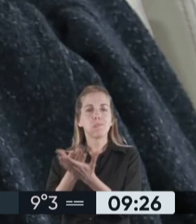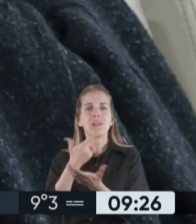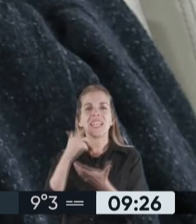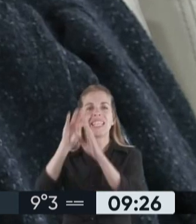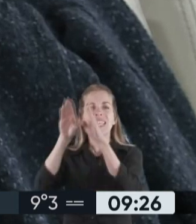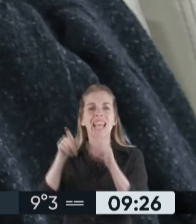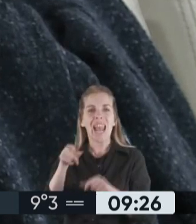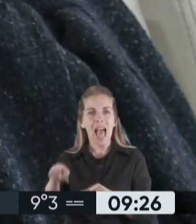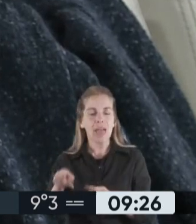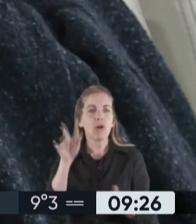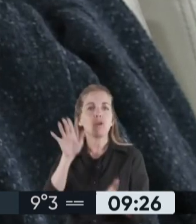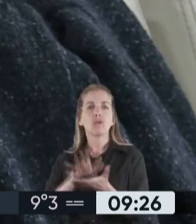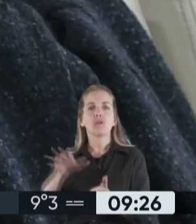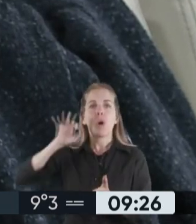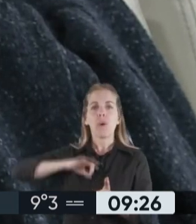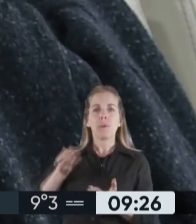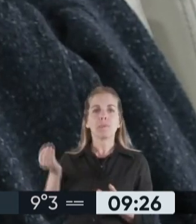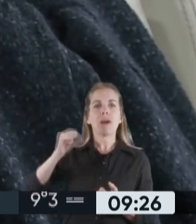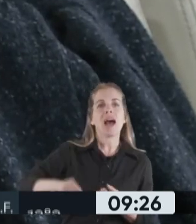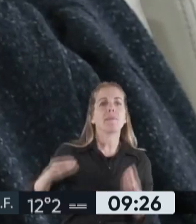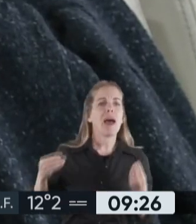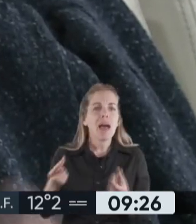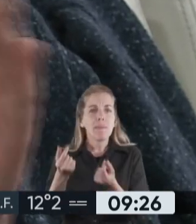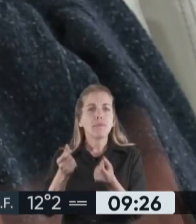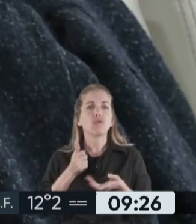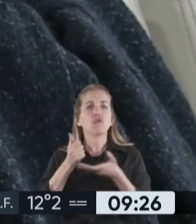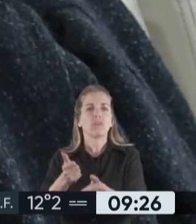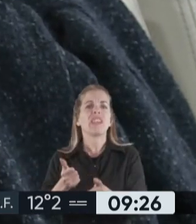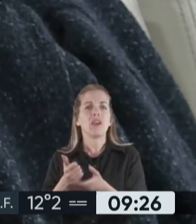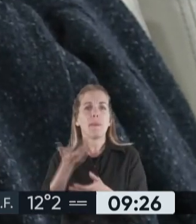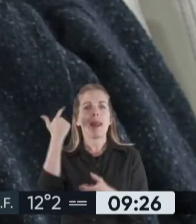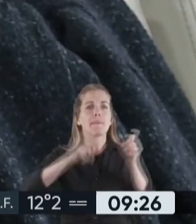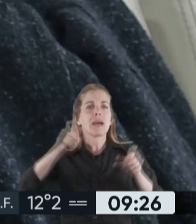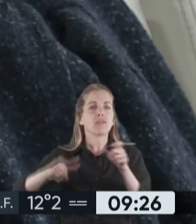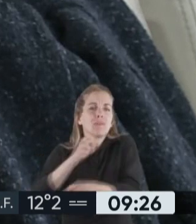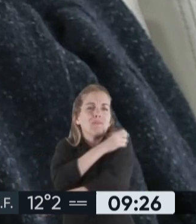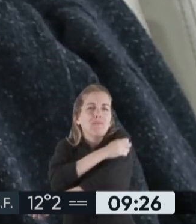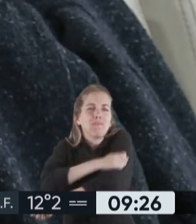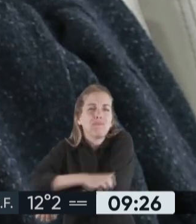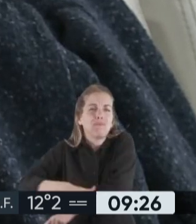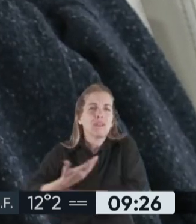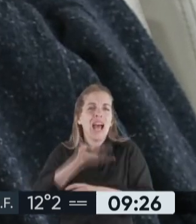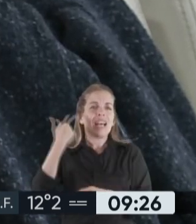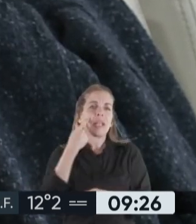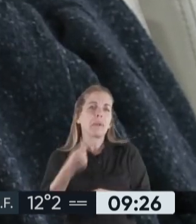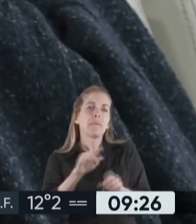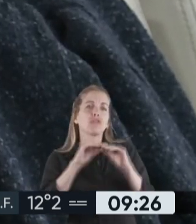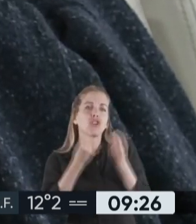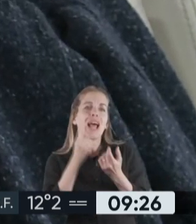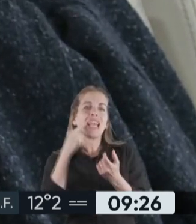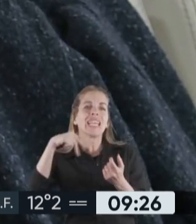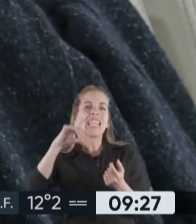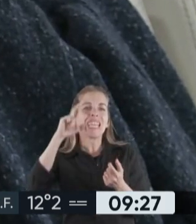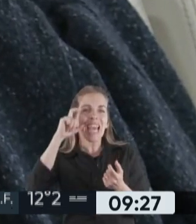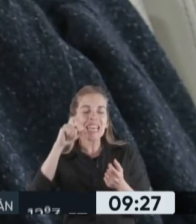sobre un refuerzo de ingresos para indigentes. Ayer vimos que subió la indigencia, según publicó el INDEC, y